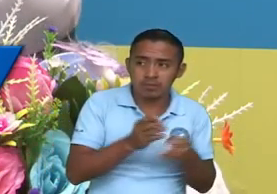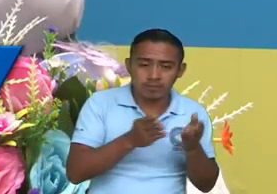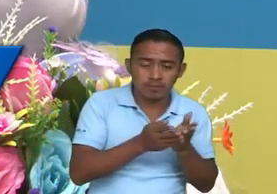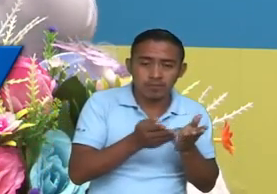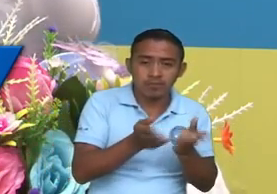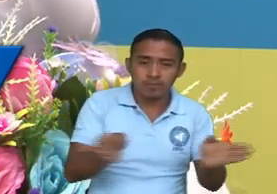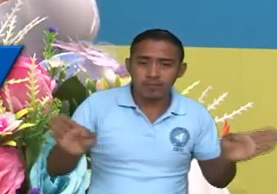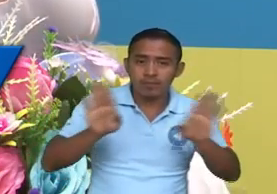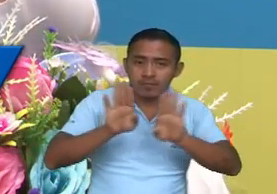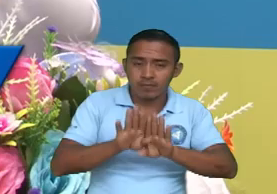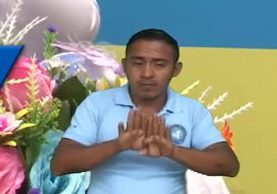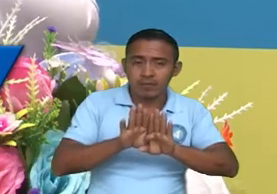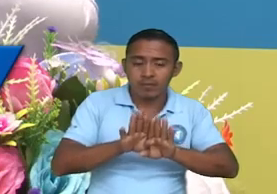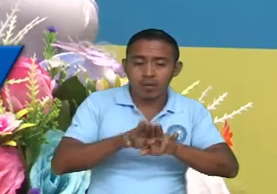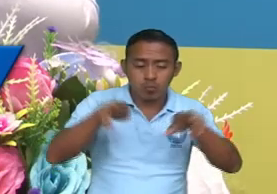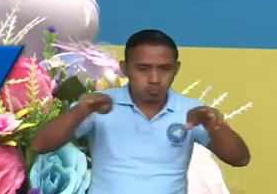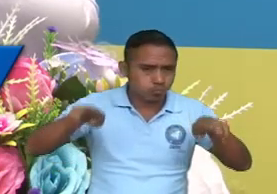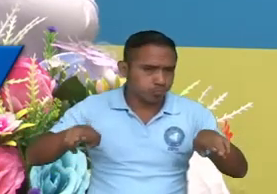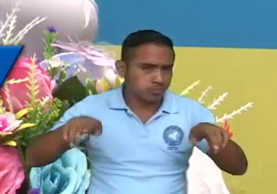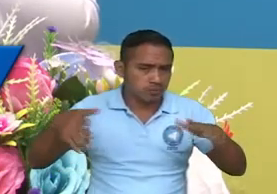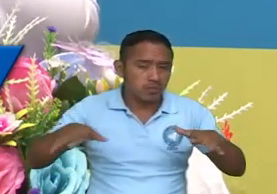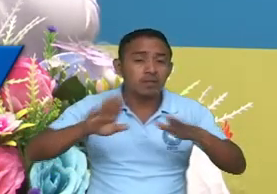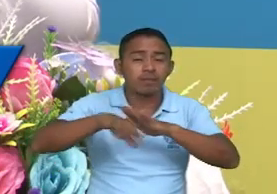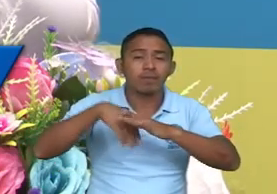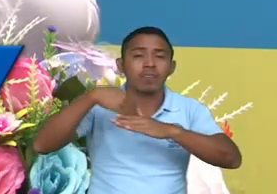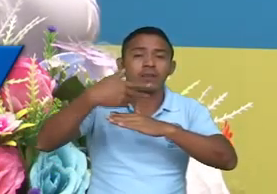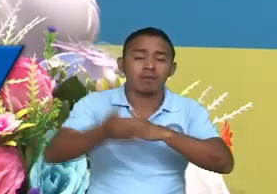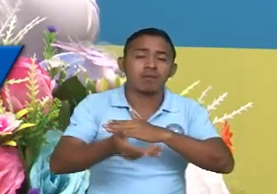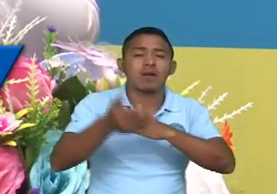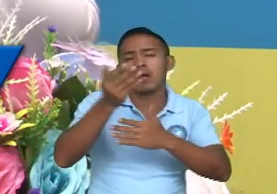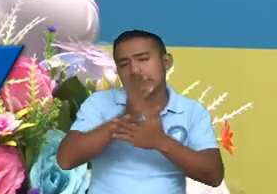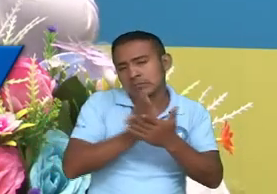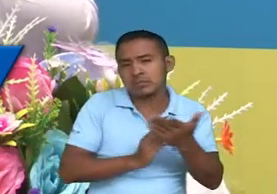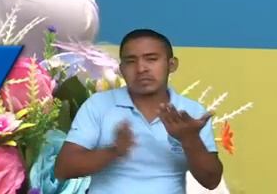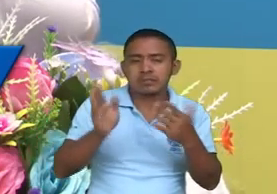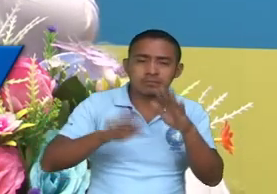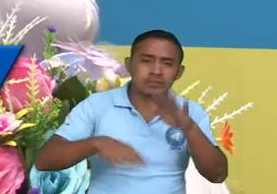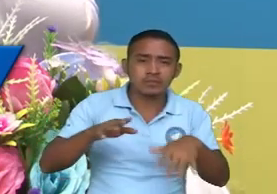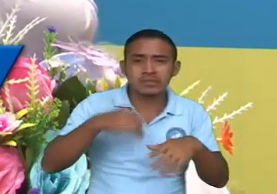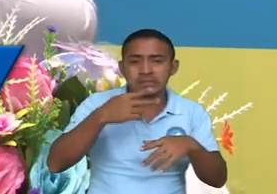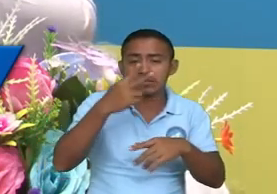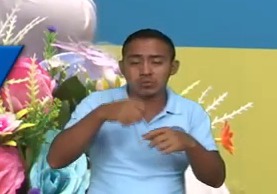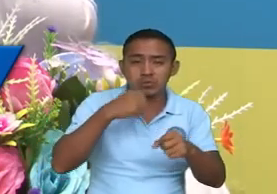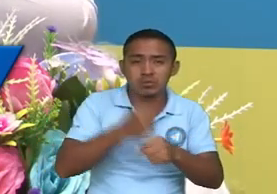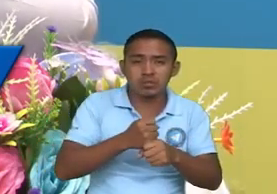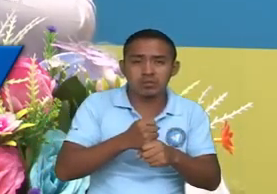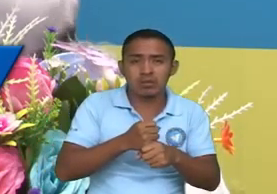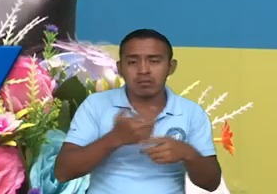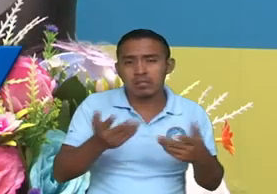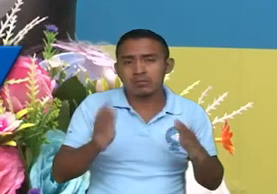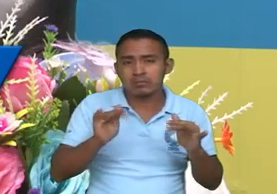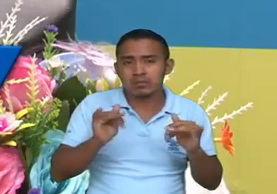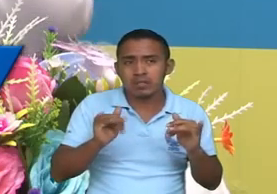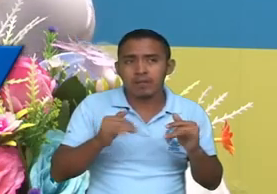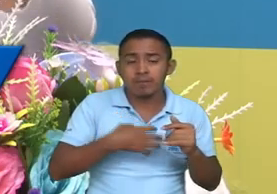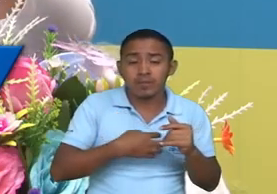parte del desarrollo psicológico del niño, no se recomienda el colecho. Ajá, se recomienda que el bebé puede